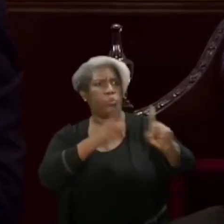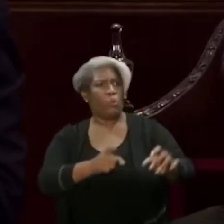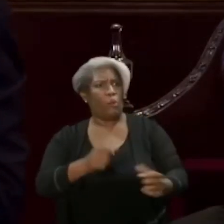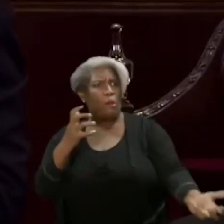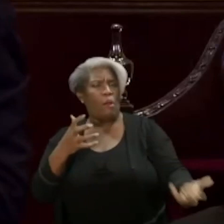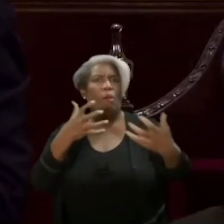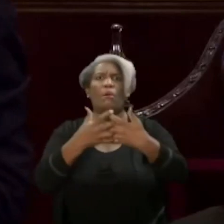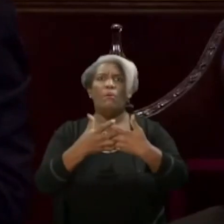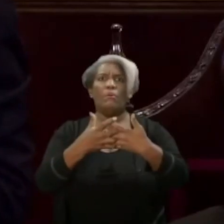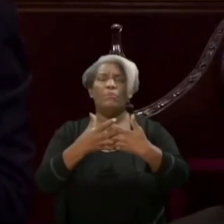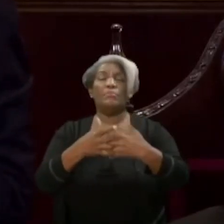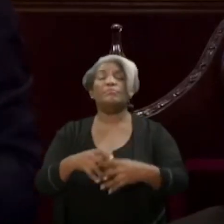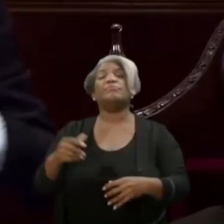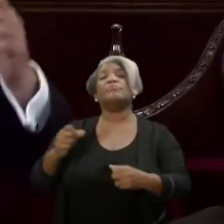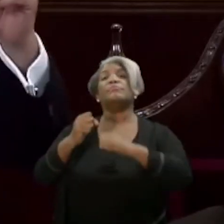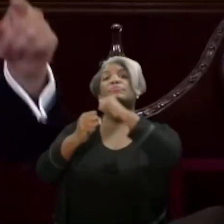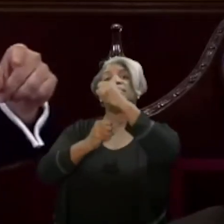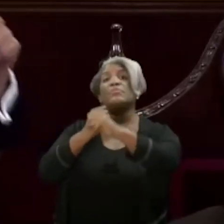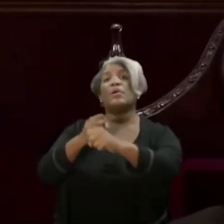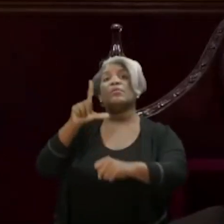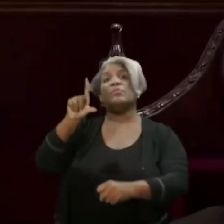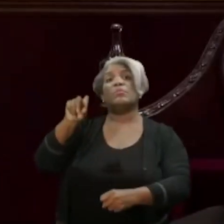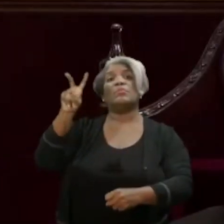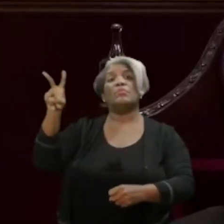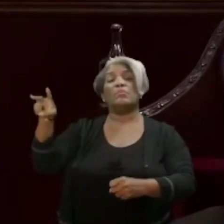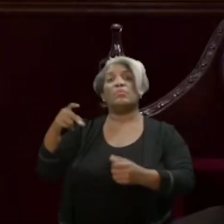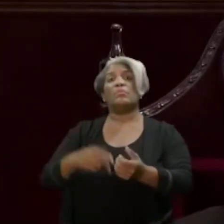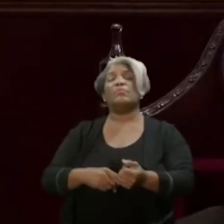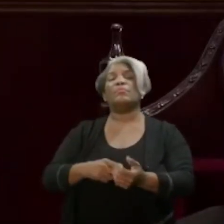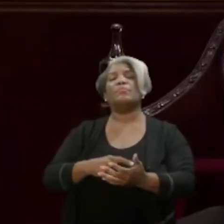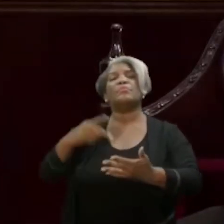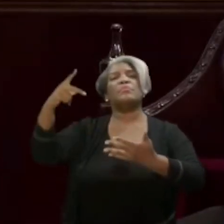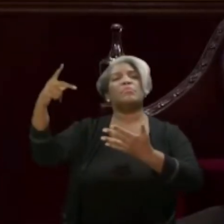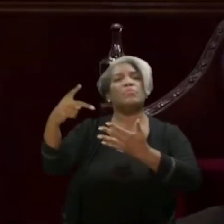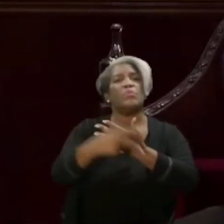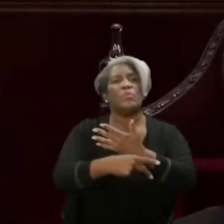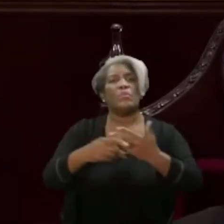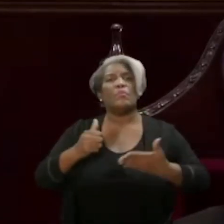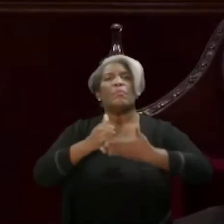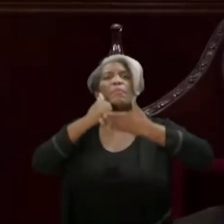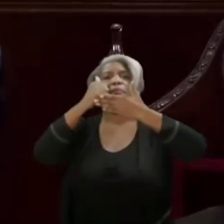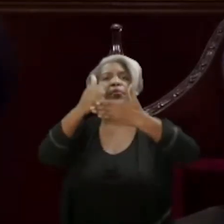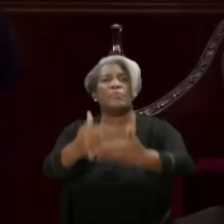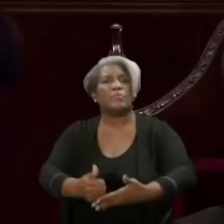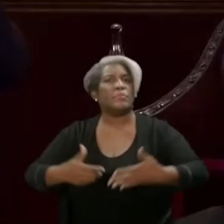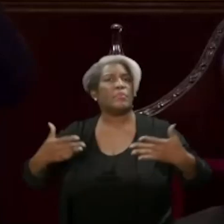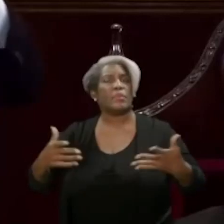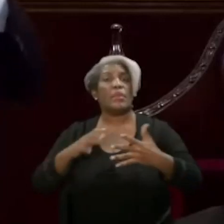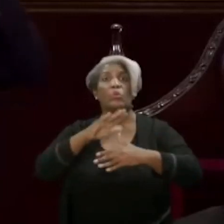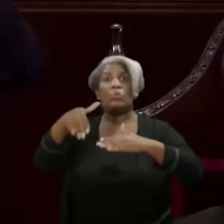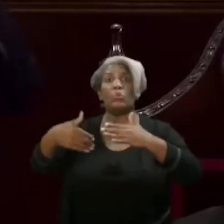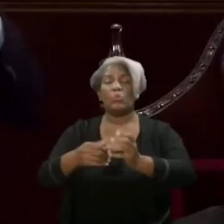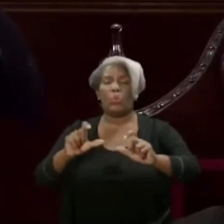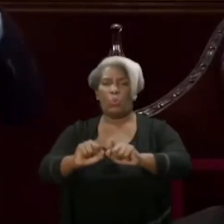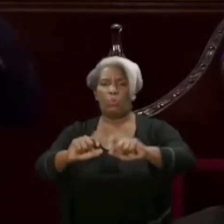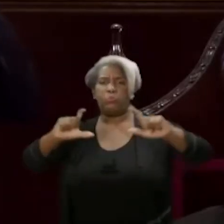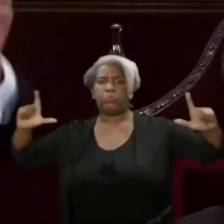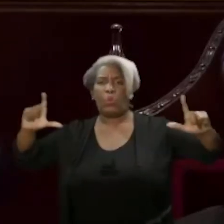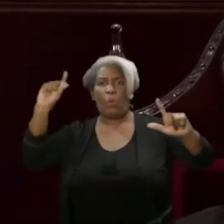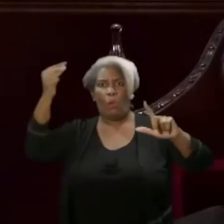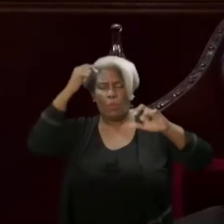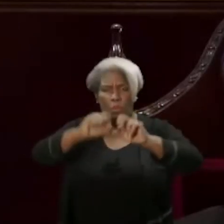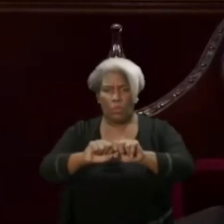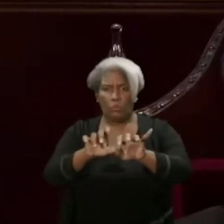año pusimos en marcha el programa de Burocracia Cero, que ha reducido los trámites de respuesta en un 46%